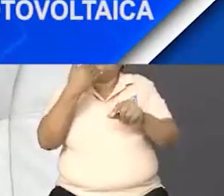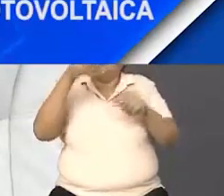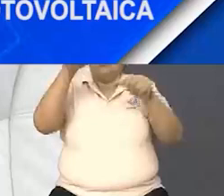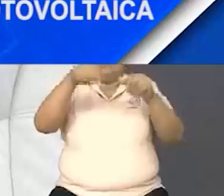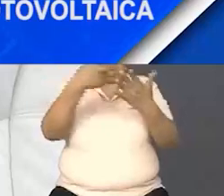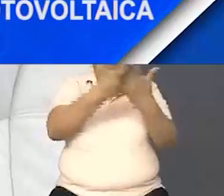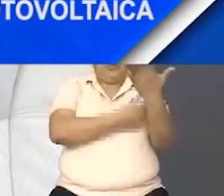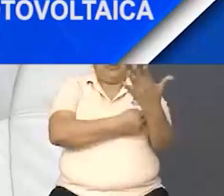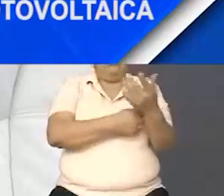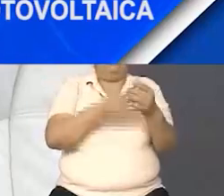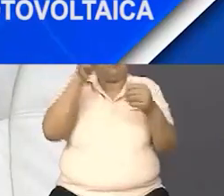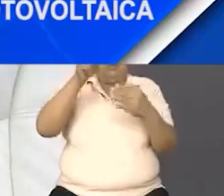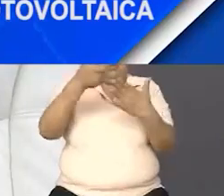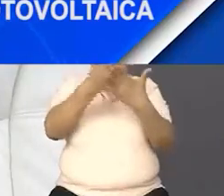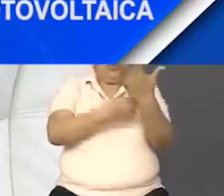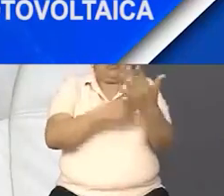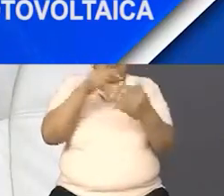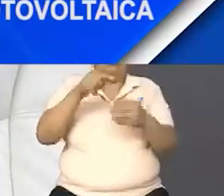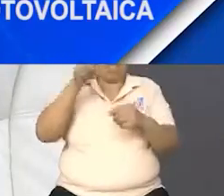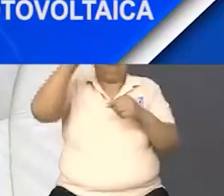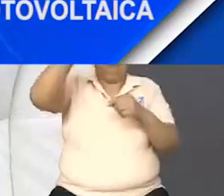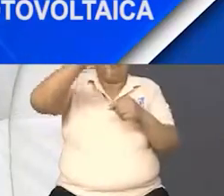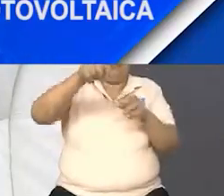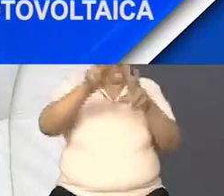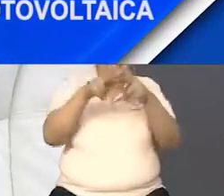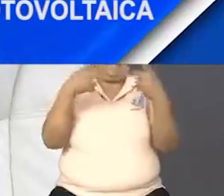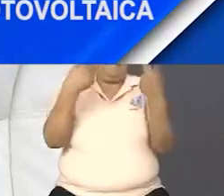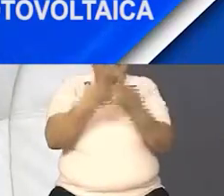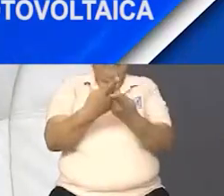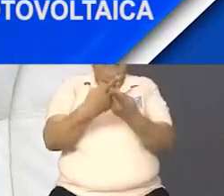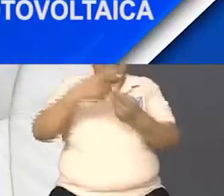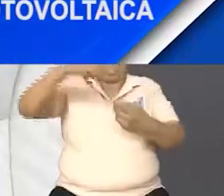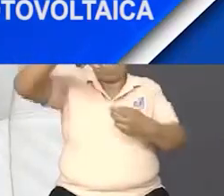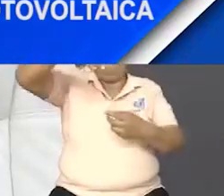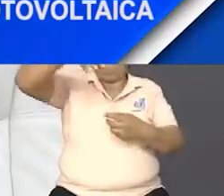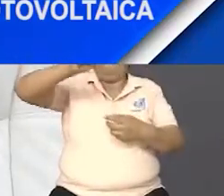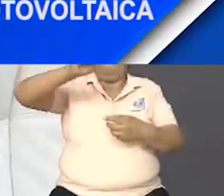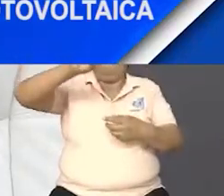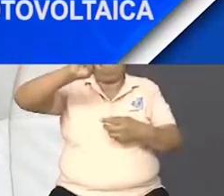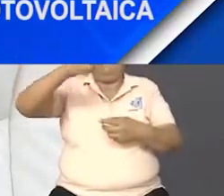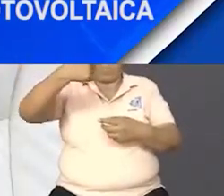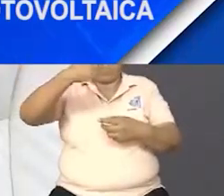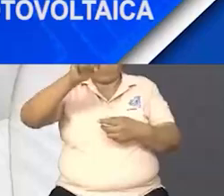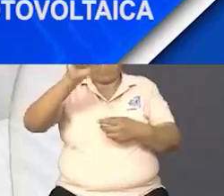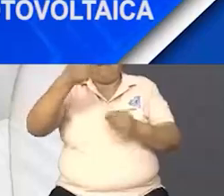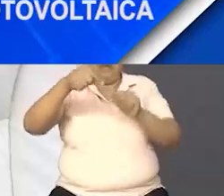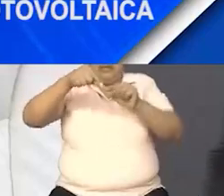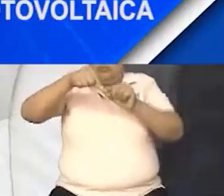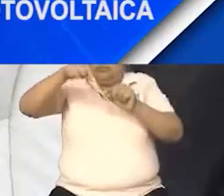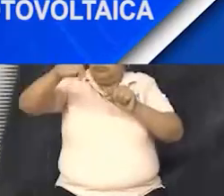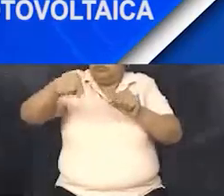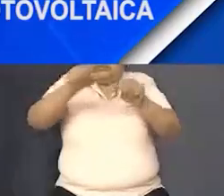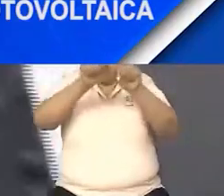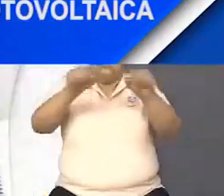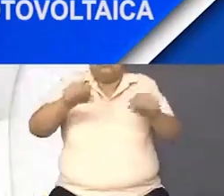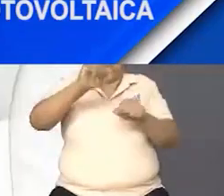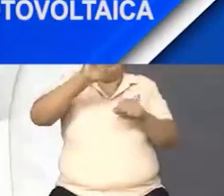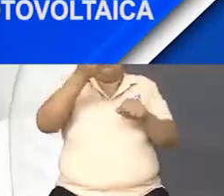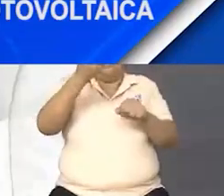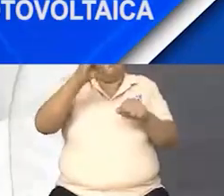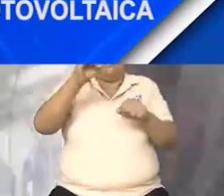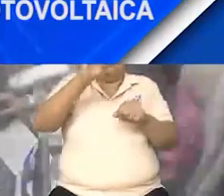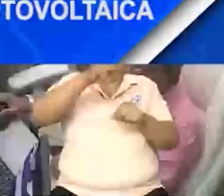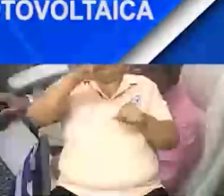este proyecto estará ubicado en el pueblo de las mangas municipio de San Isidro departamento de